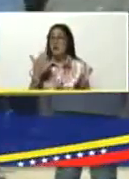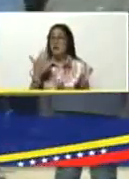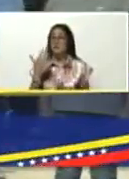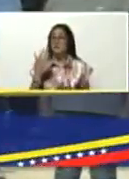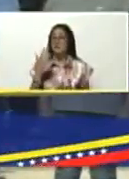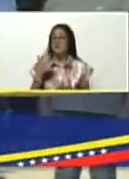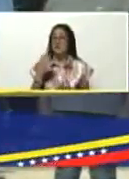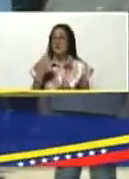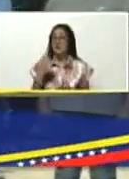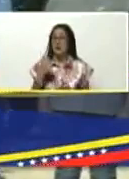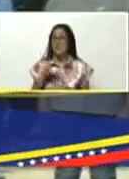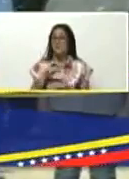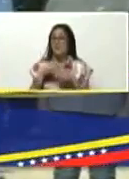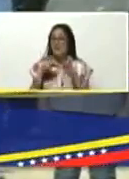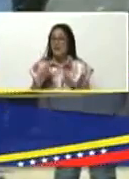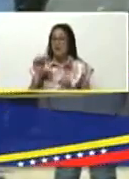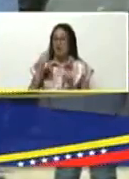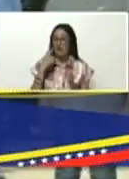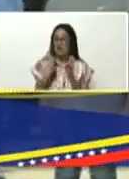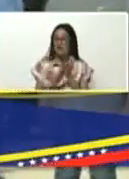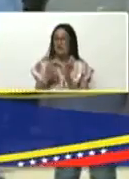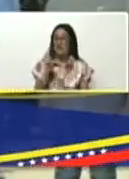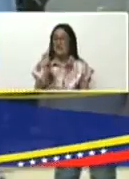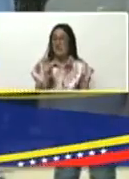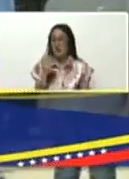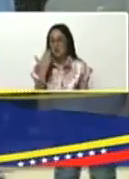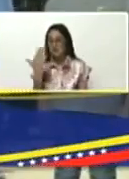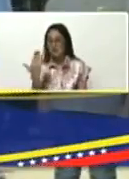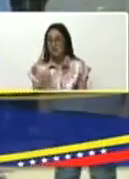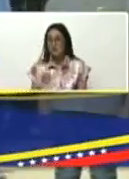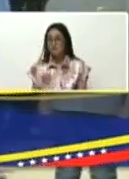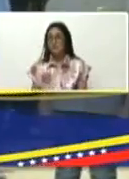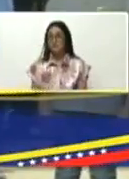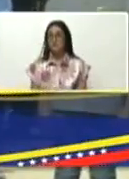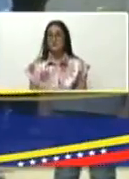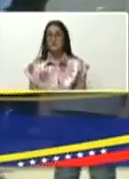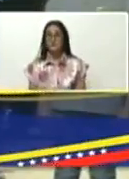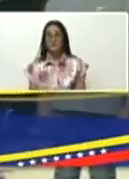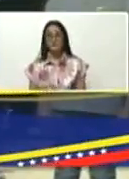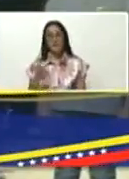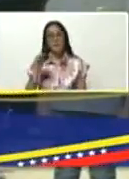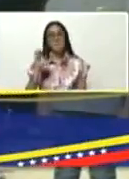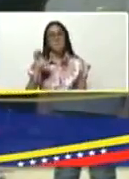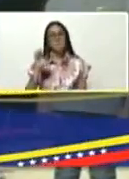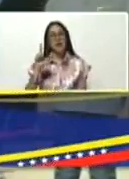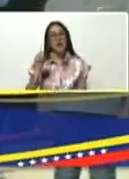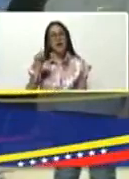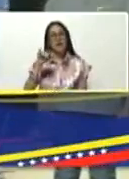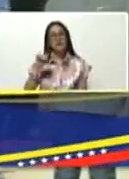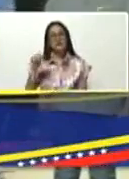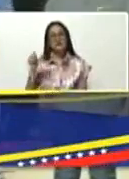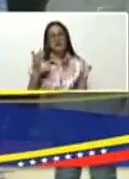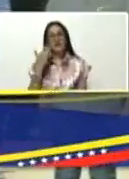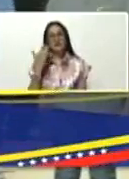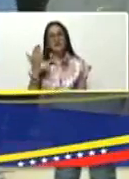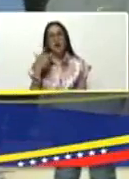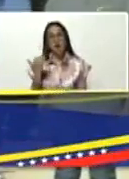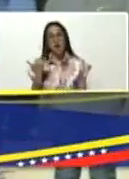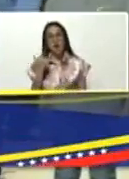de Agricultura y Tierras, pues, es testigo. Y además tenemos la melaza de mango, ministro, usted la vio. Ya la vamos a mostrar. Ya la vamos a mostrar,